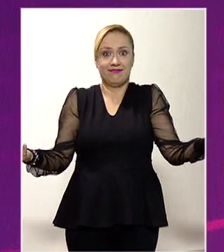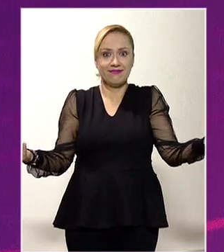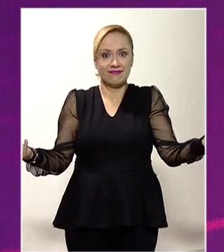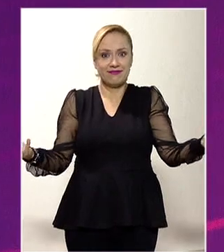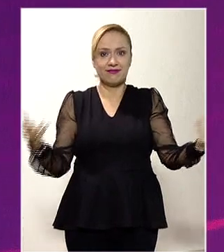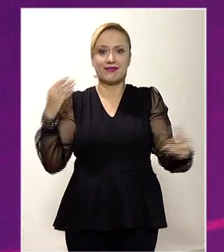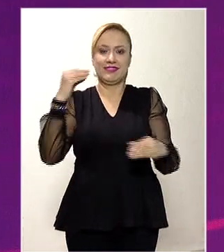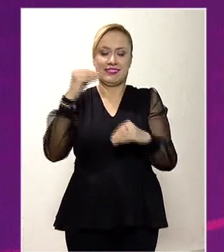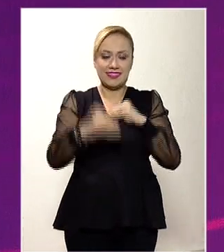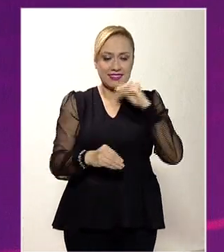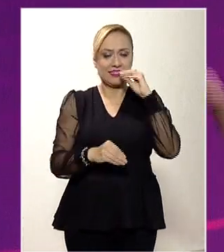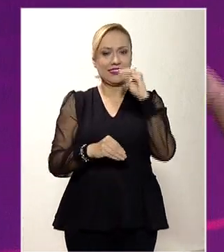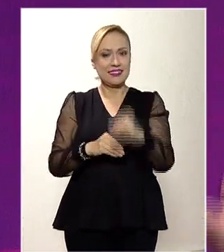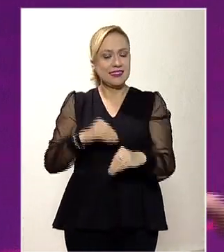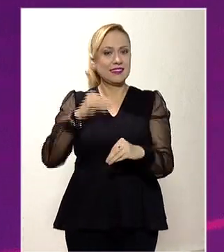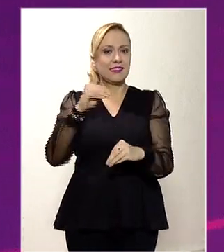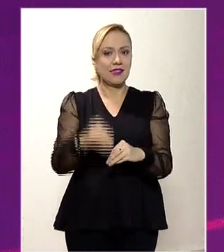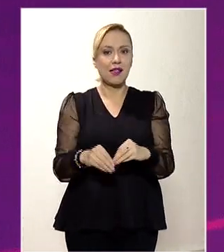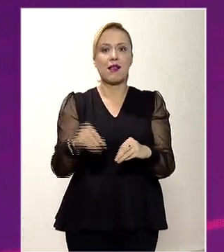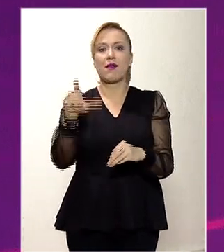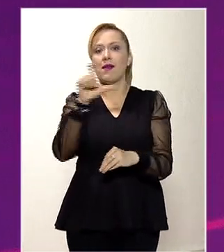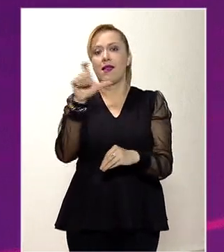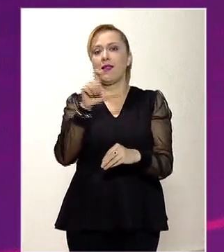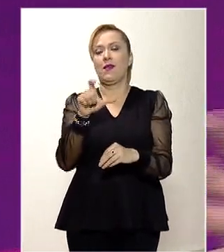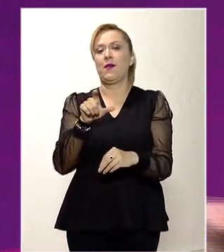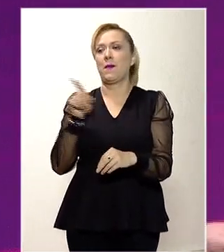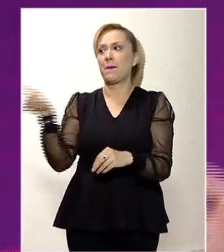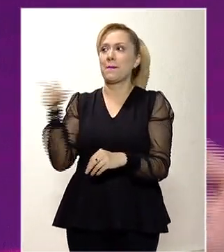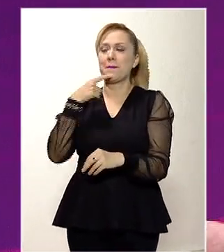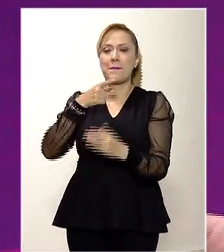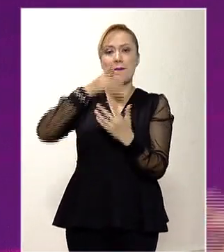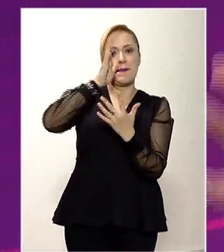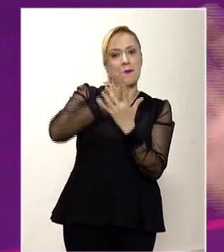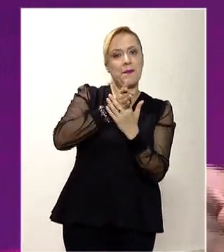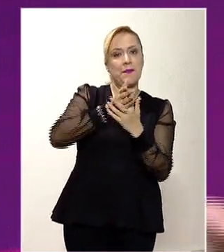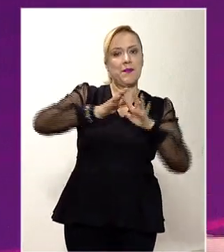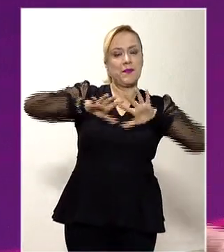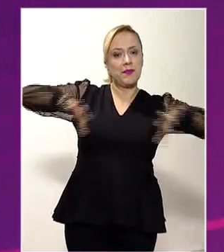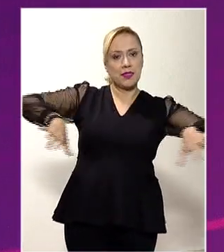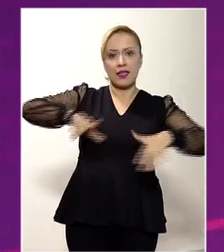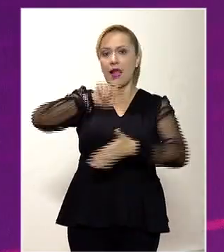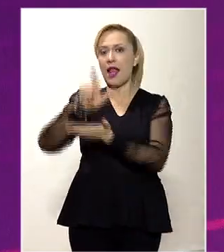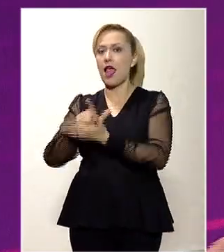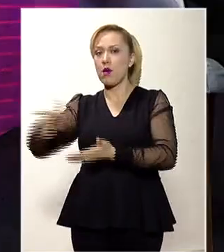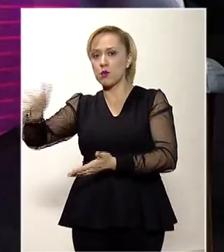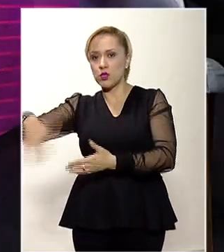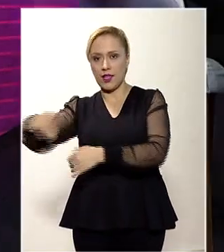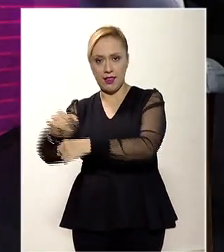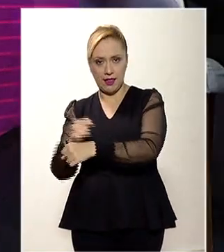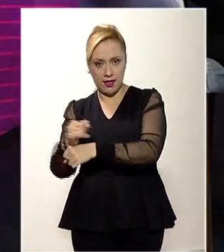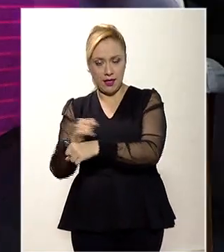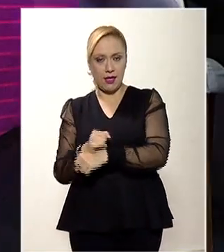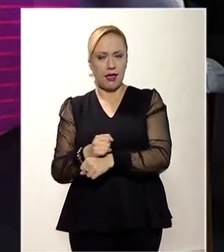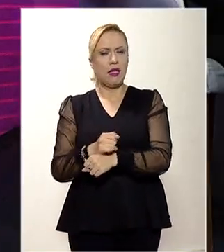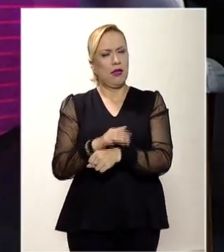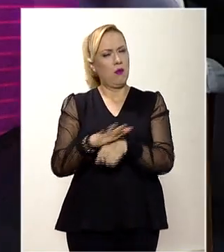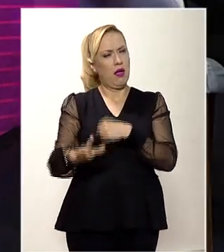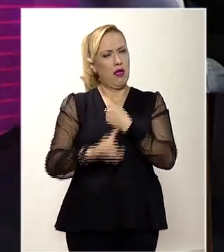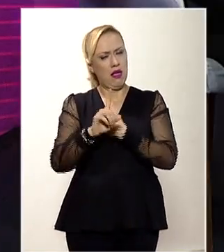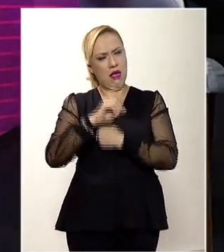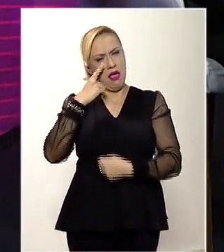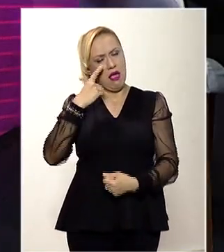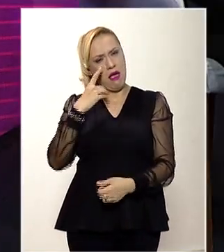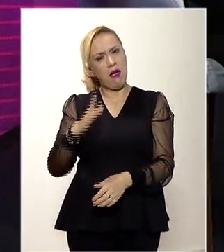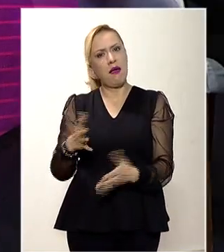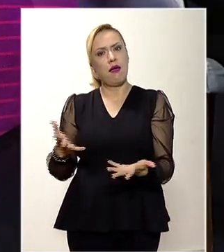esta identidad y de las funciones, sobre todo a partir de lo que decía Humberto, de esta división que se genera con la ley de búsqueda e investigación. Uno de los principales retos que hemos